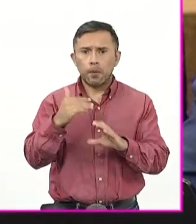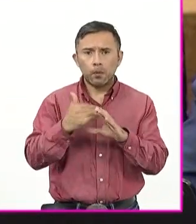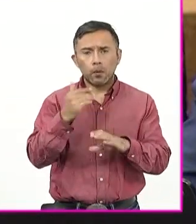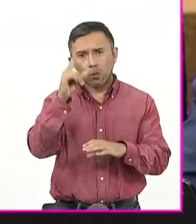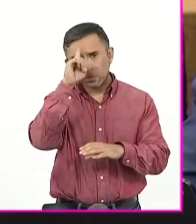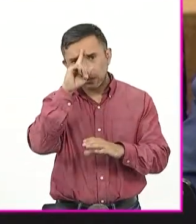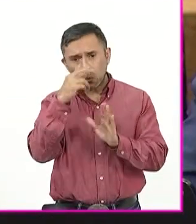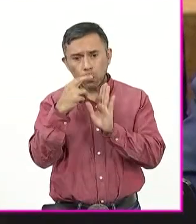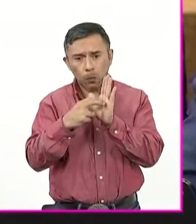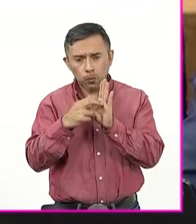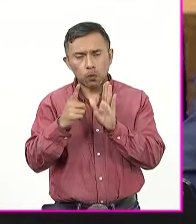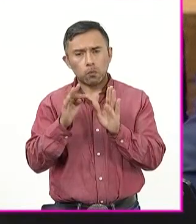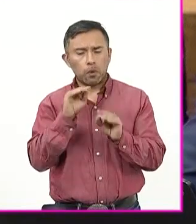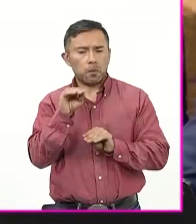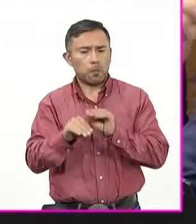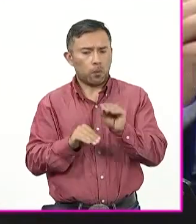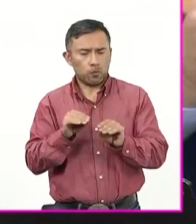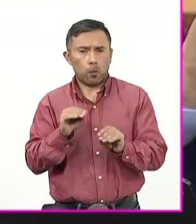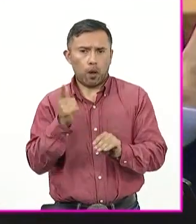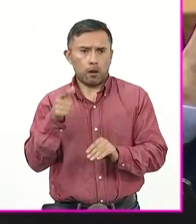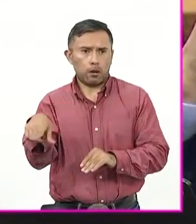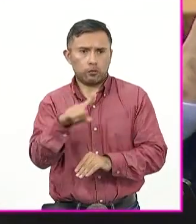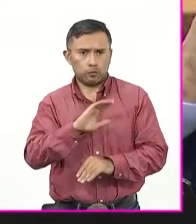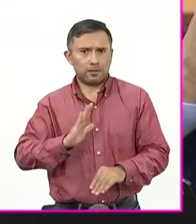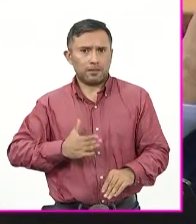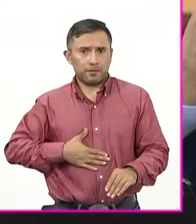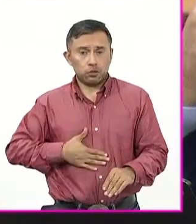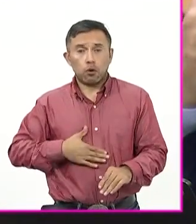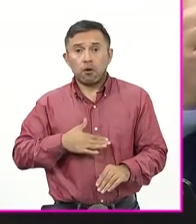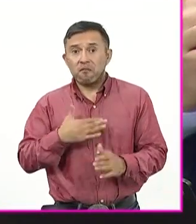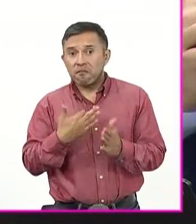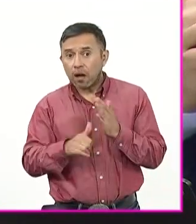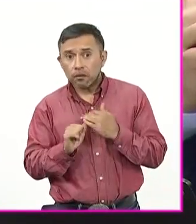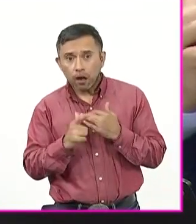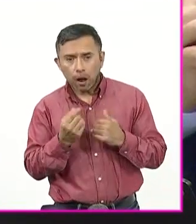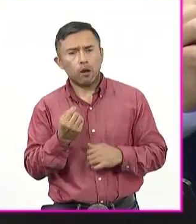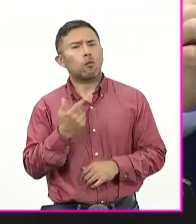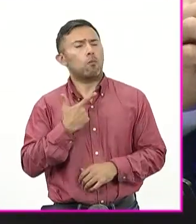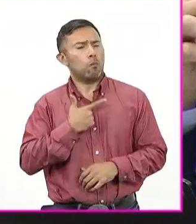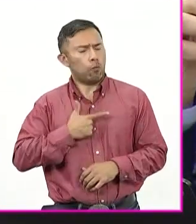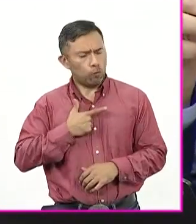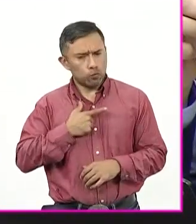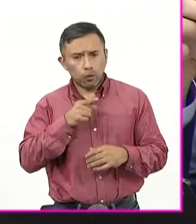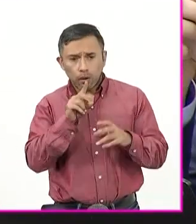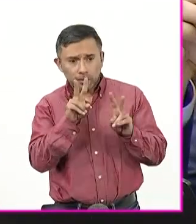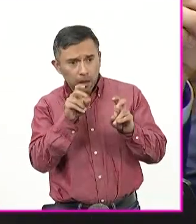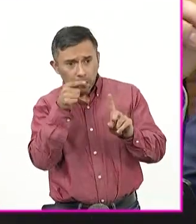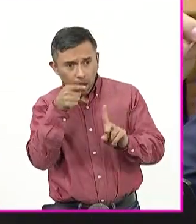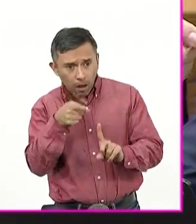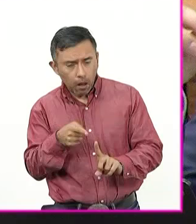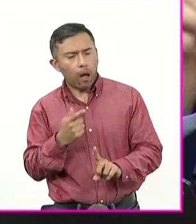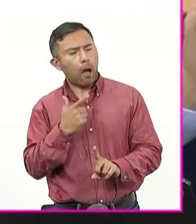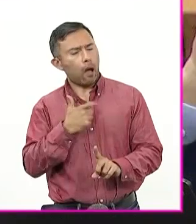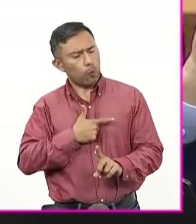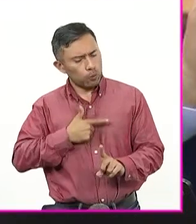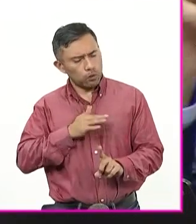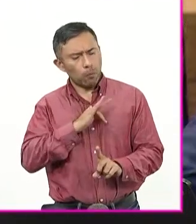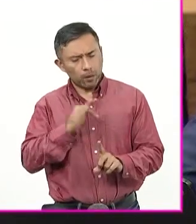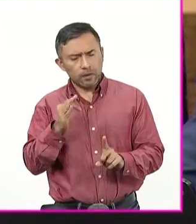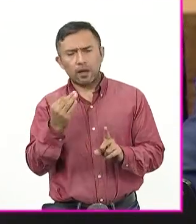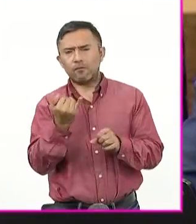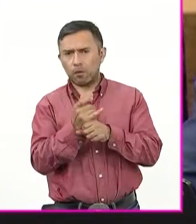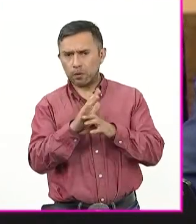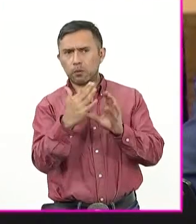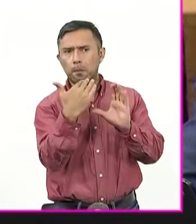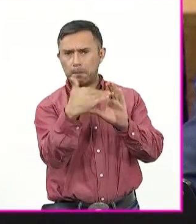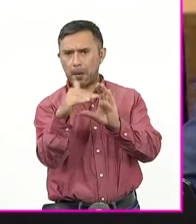si no, con muchísimo gusto hacemos llegar información adicional cuando de lo que se trata es de la máxima transparencia.